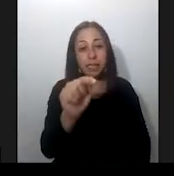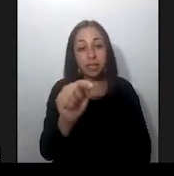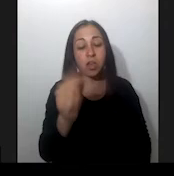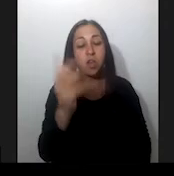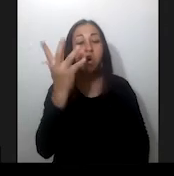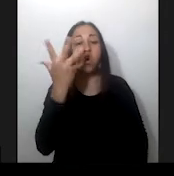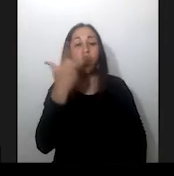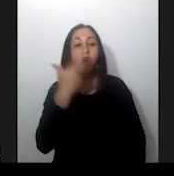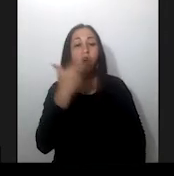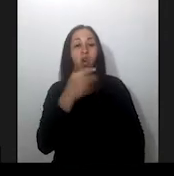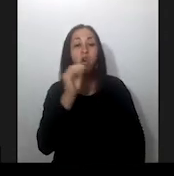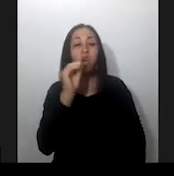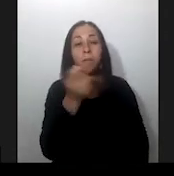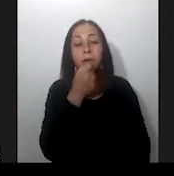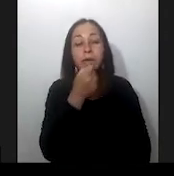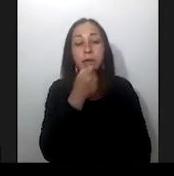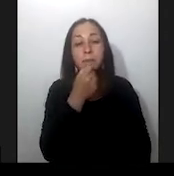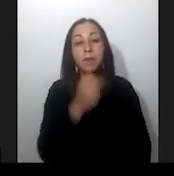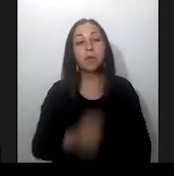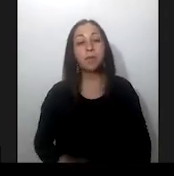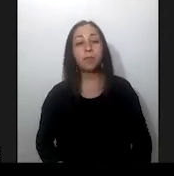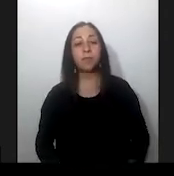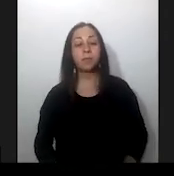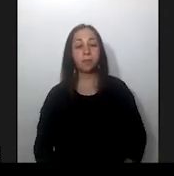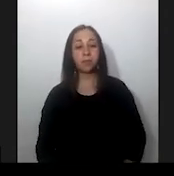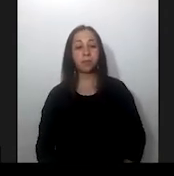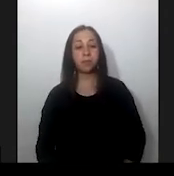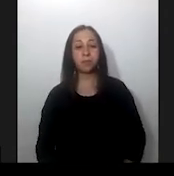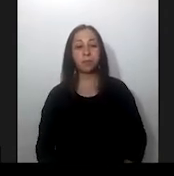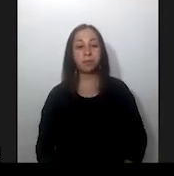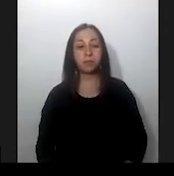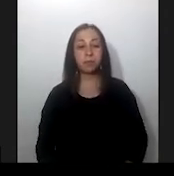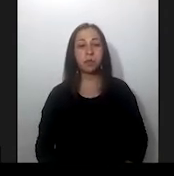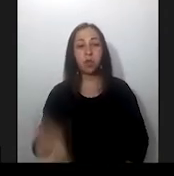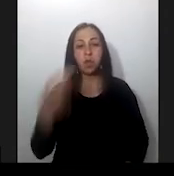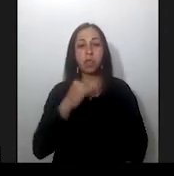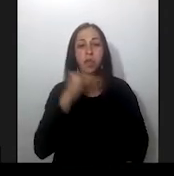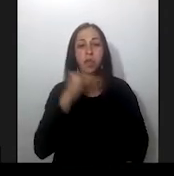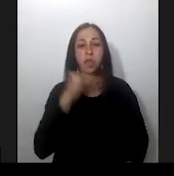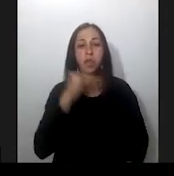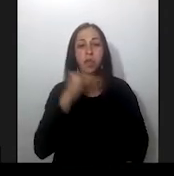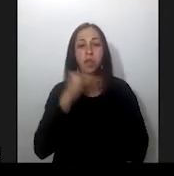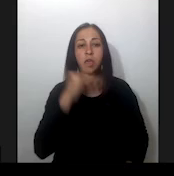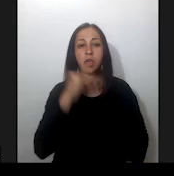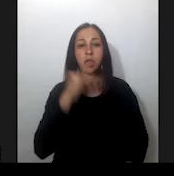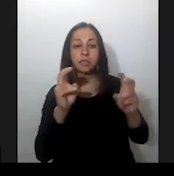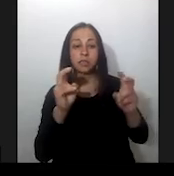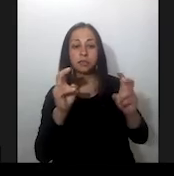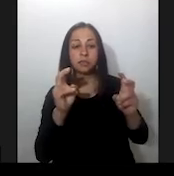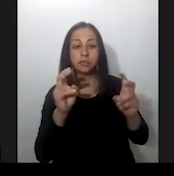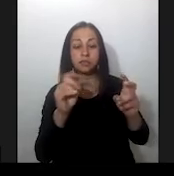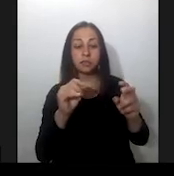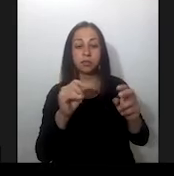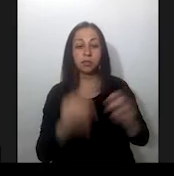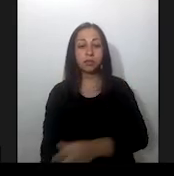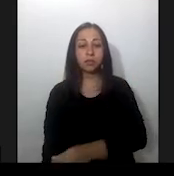Bien, seleccionamos, le vamos a poner un color, por ejemplo, una alineación. Bien. Yo les comenté un poco el